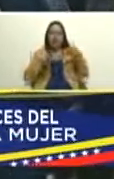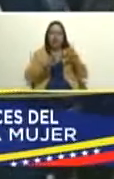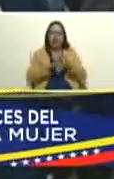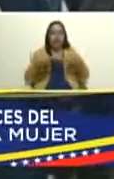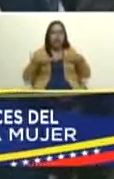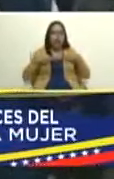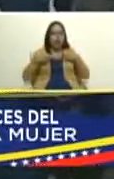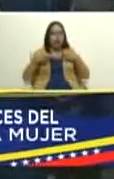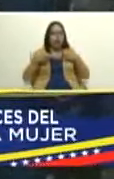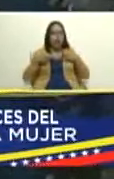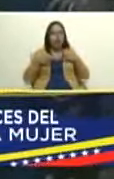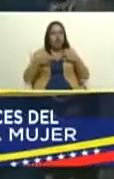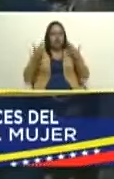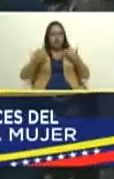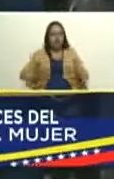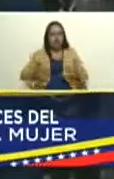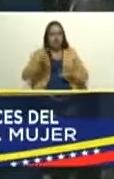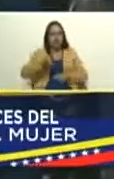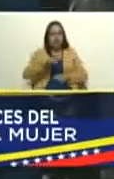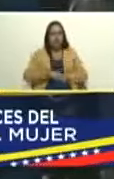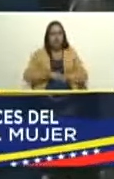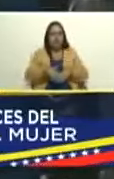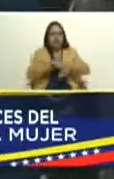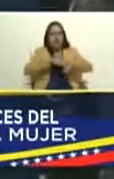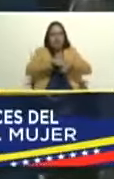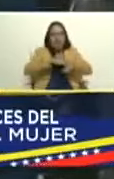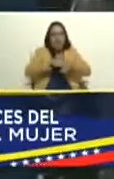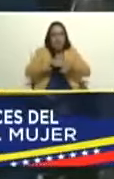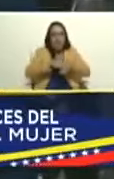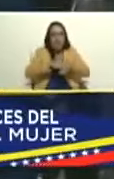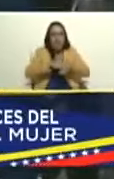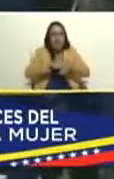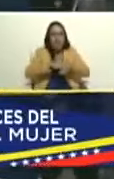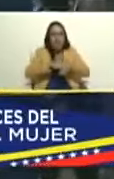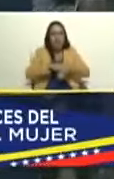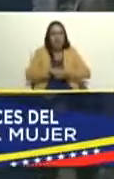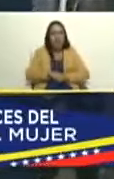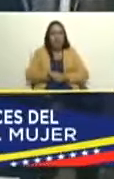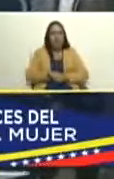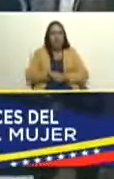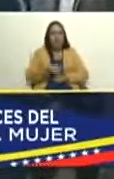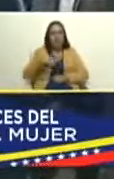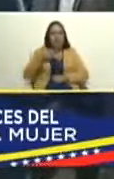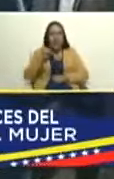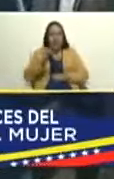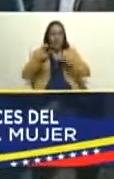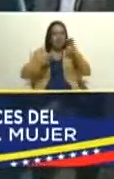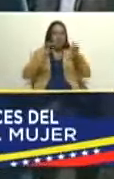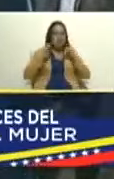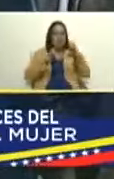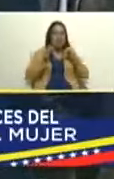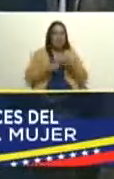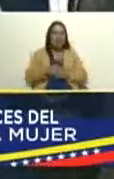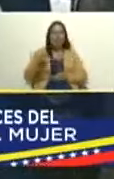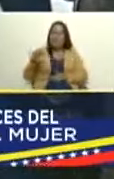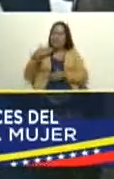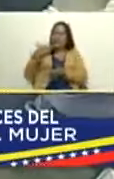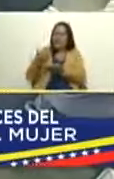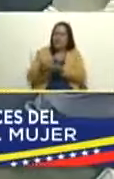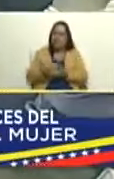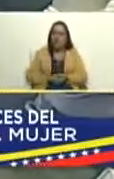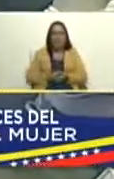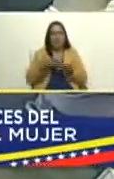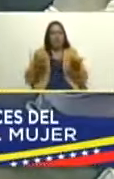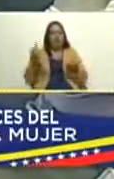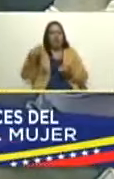ropa de vestir. Y me disculpen, pero... Gracias, Carmen Zoraida, un aplauso. Estoy emocionada. Ahora viene Vanessa